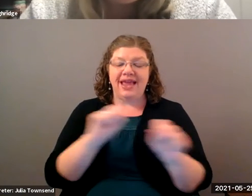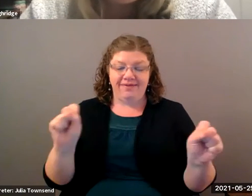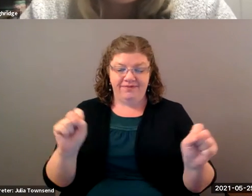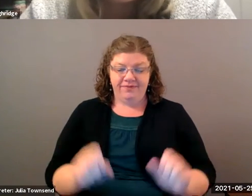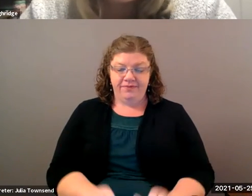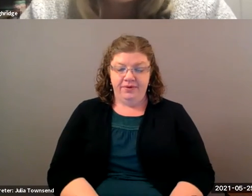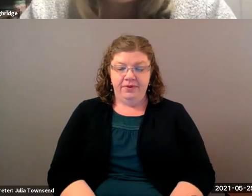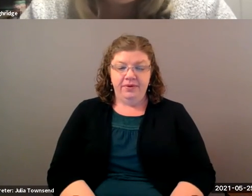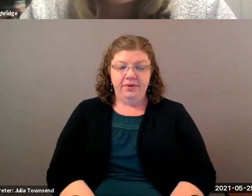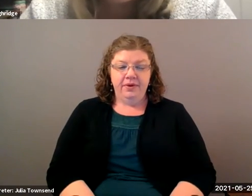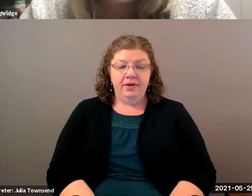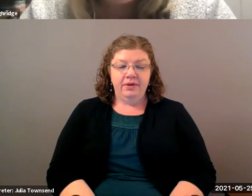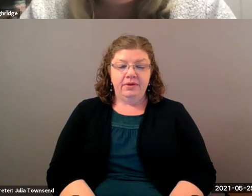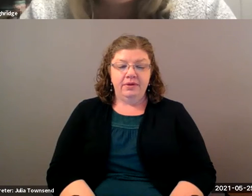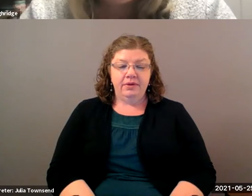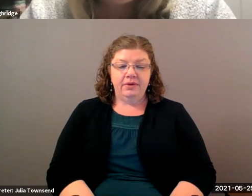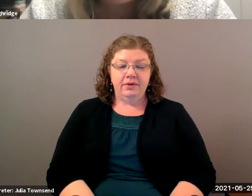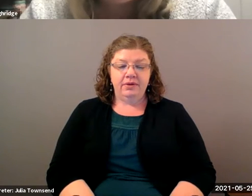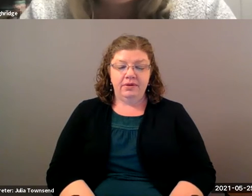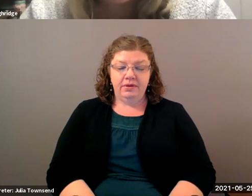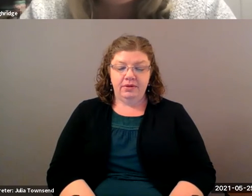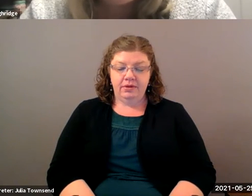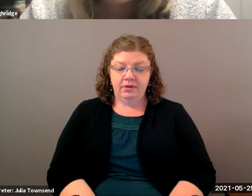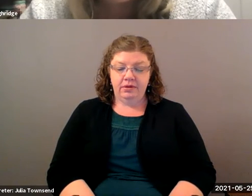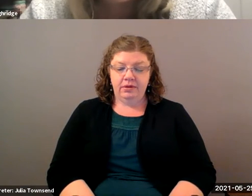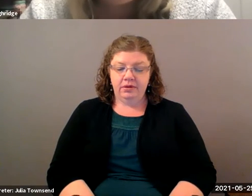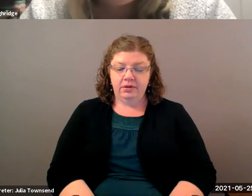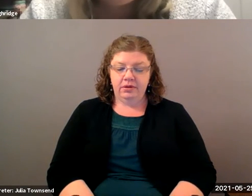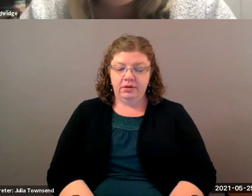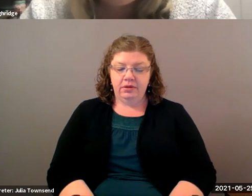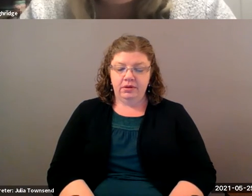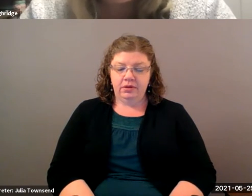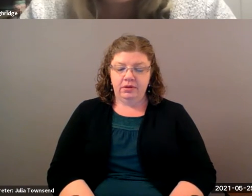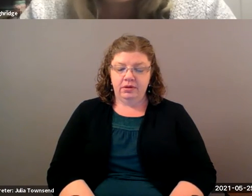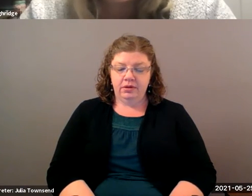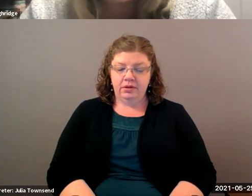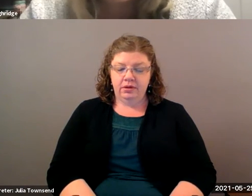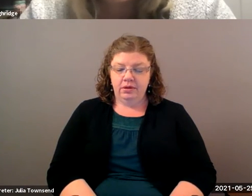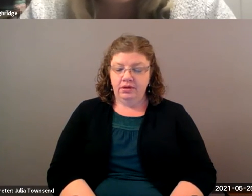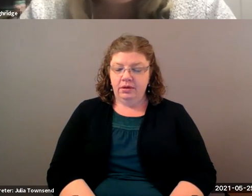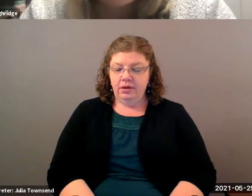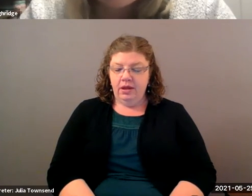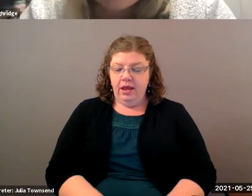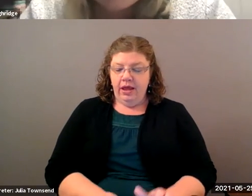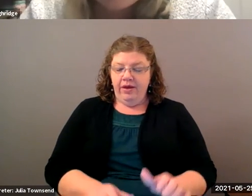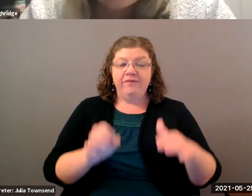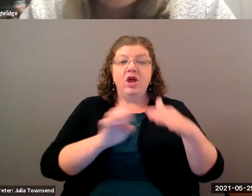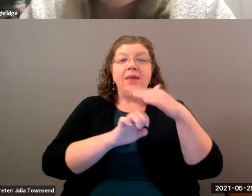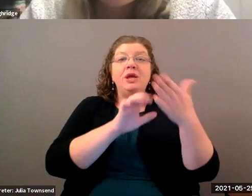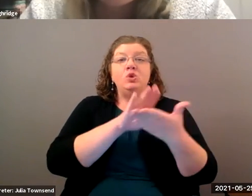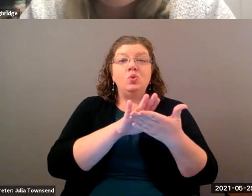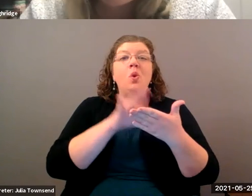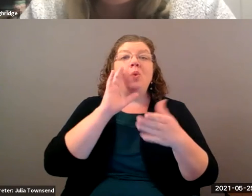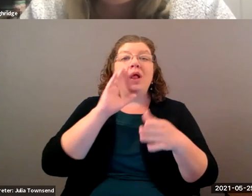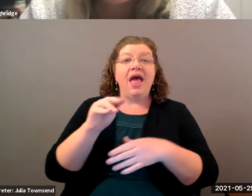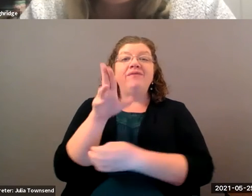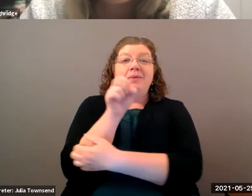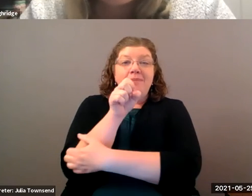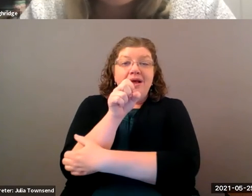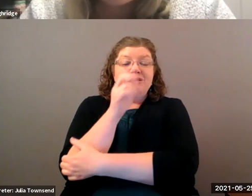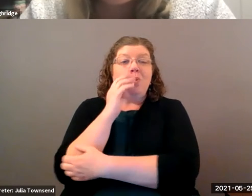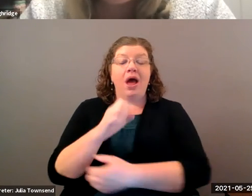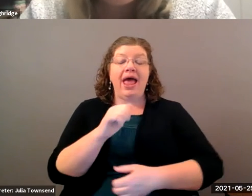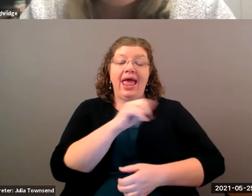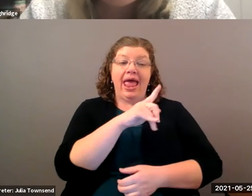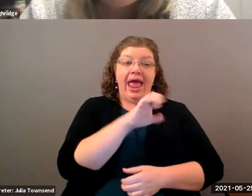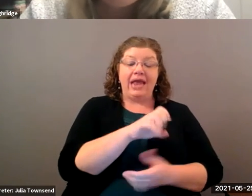para asegurar que puedan llegar a la escuela. Entonces, vamos a tener rutas de autobús para los estudiantes de primaria, porque los estudiantes de